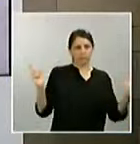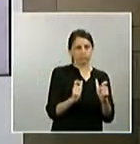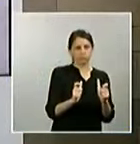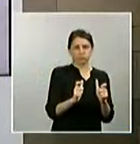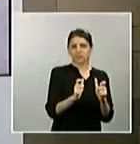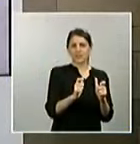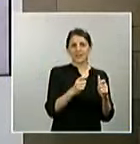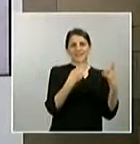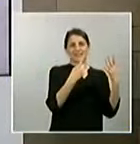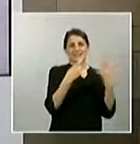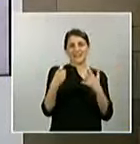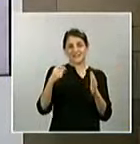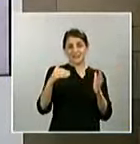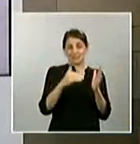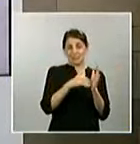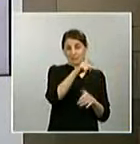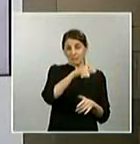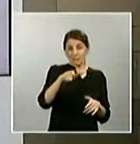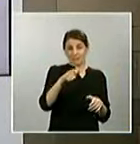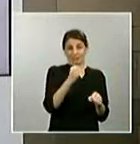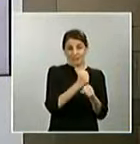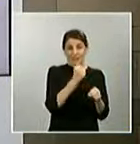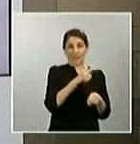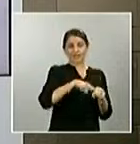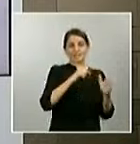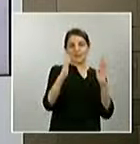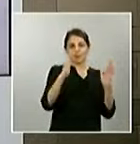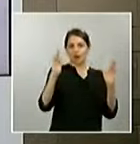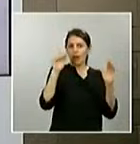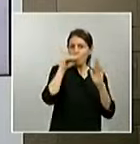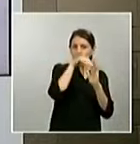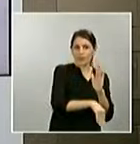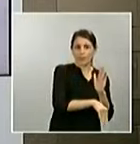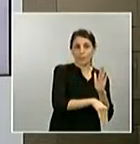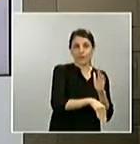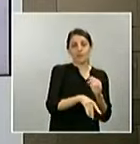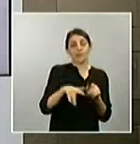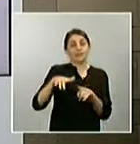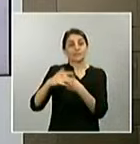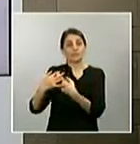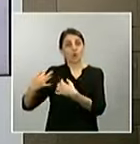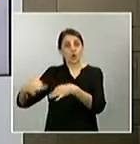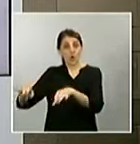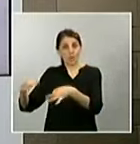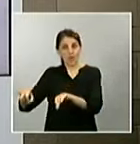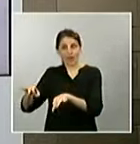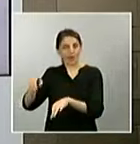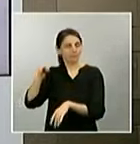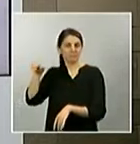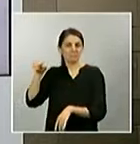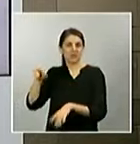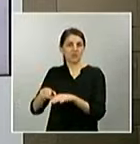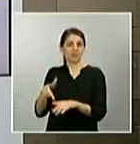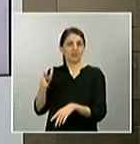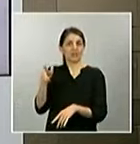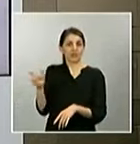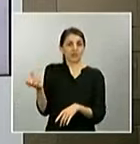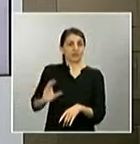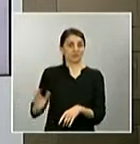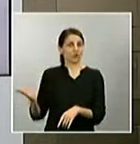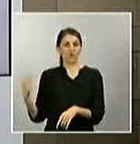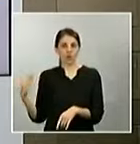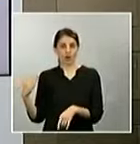.000 trabajadores temporales en condiciones normales muchísimos de ellos no tendrían derecho a prestación y desde el Ministerio de Trabajo desde